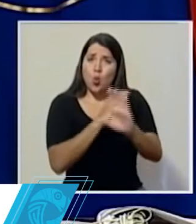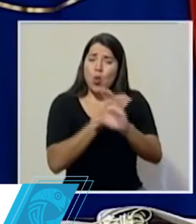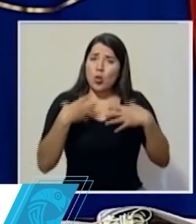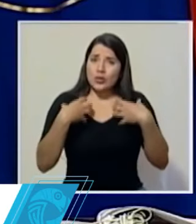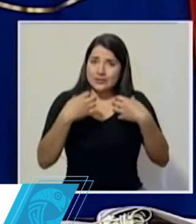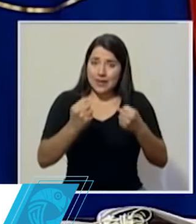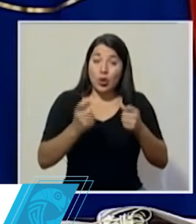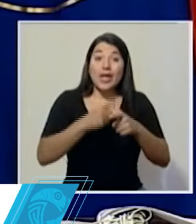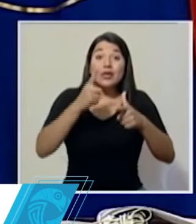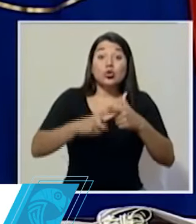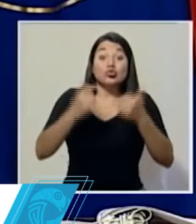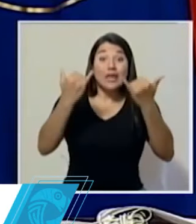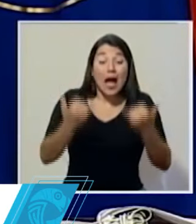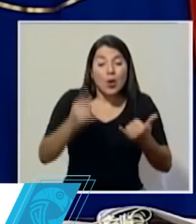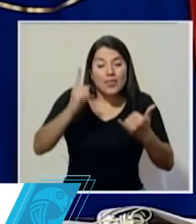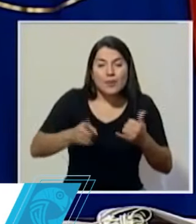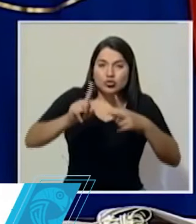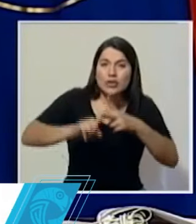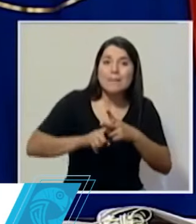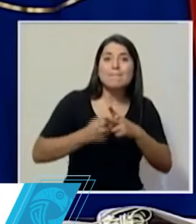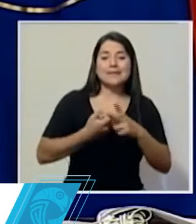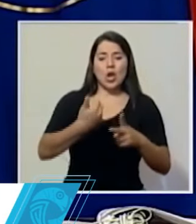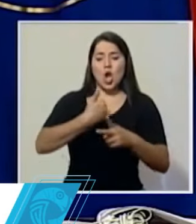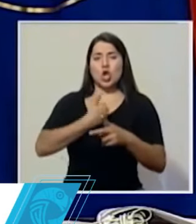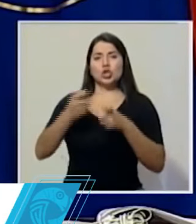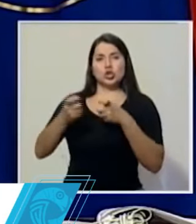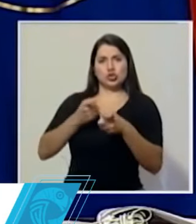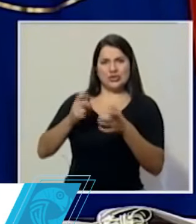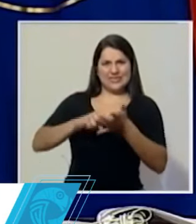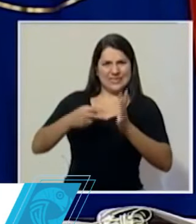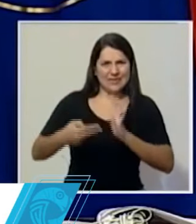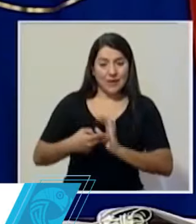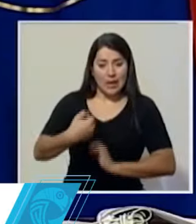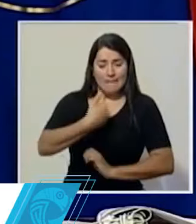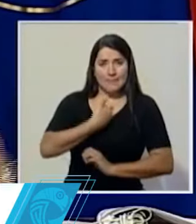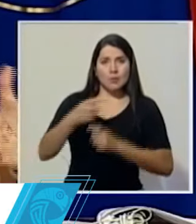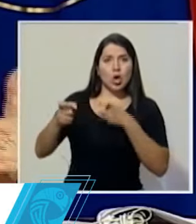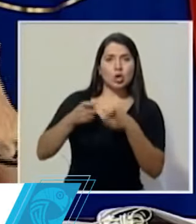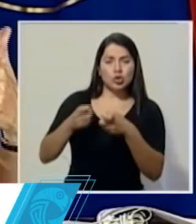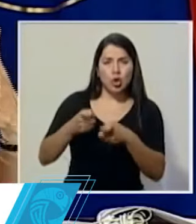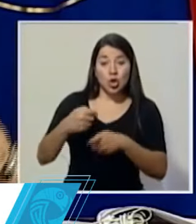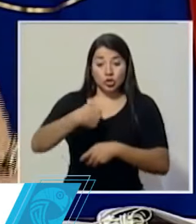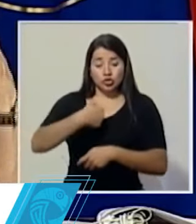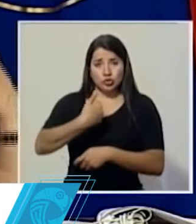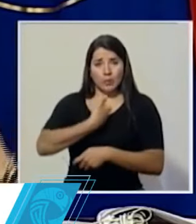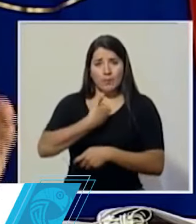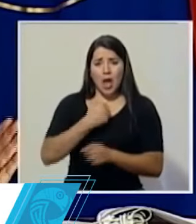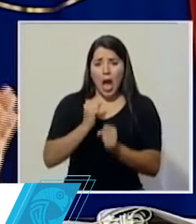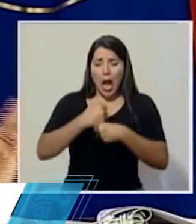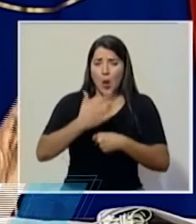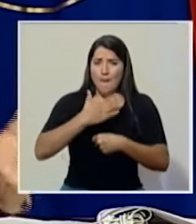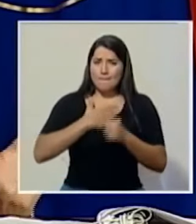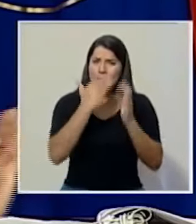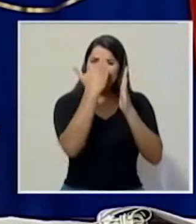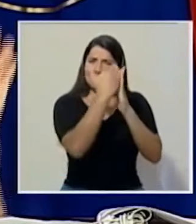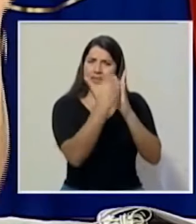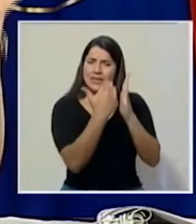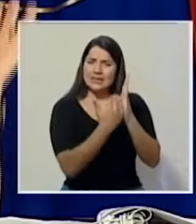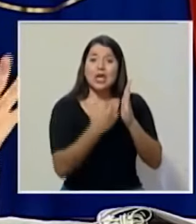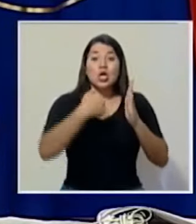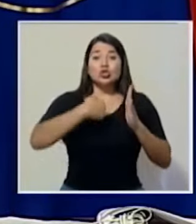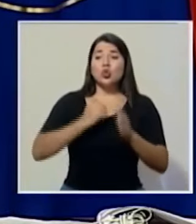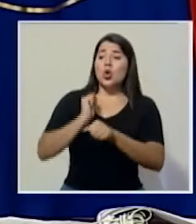un modelo de autorregulación. ¿Qué es eso? Yo mismo me controlo. Yo mismo hago mi propia lista, yo le